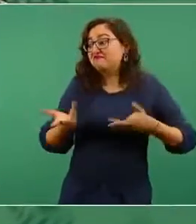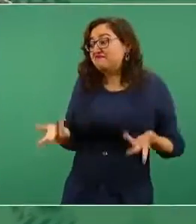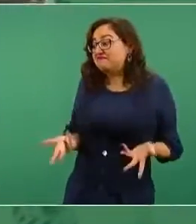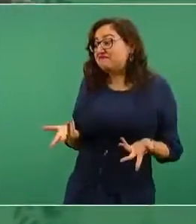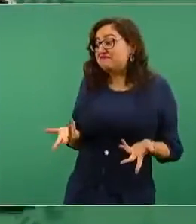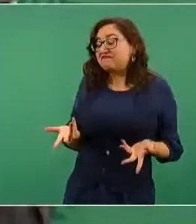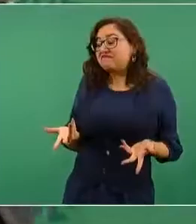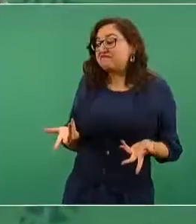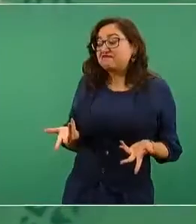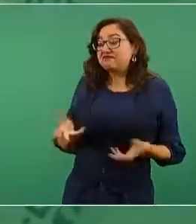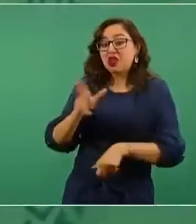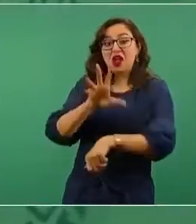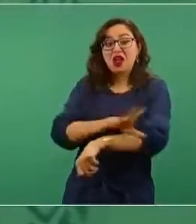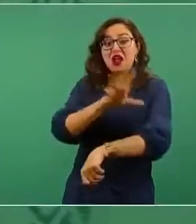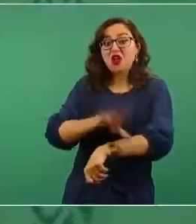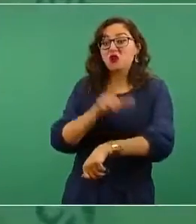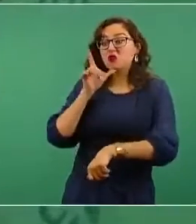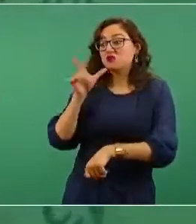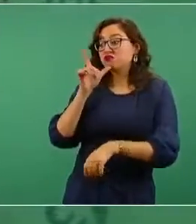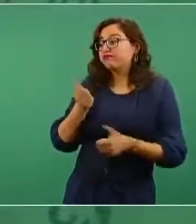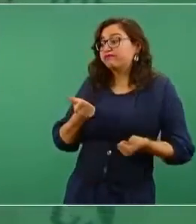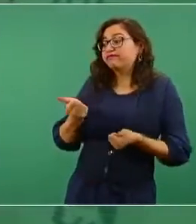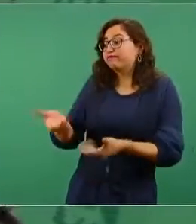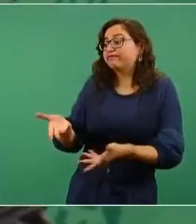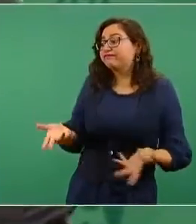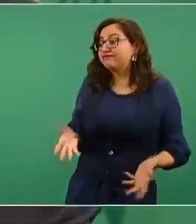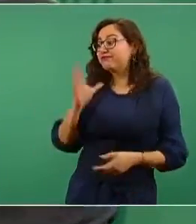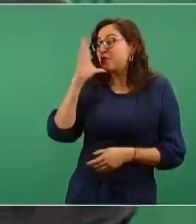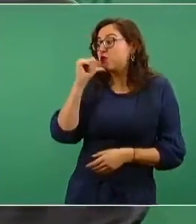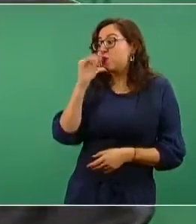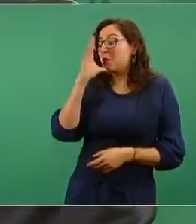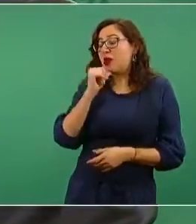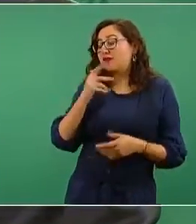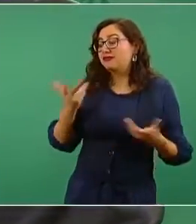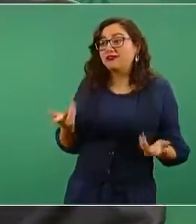porque está fraccionado.